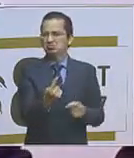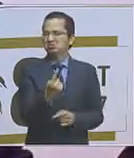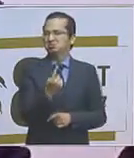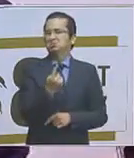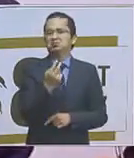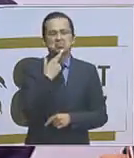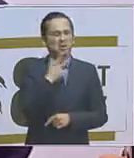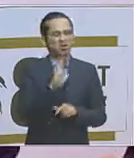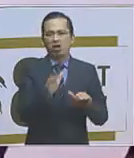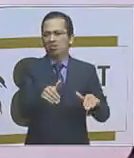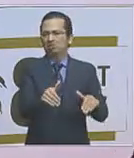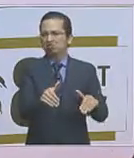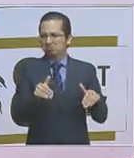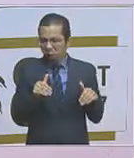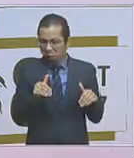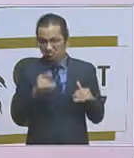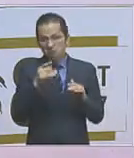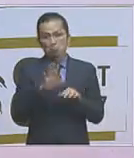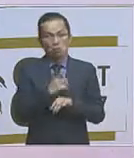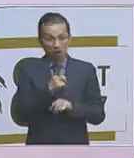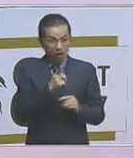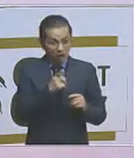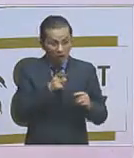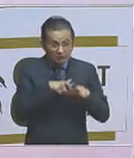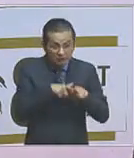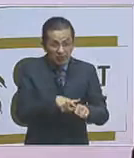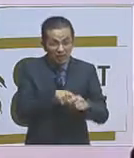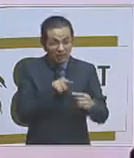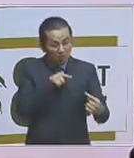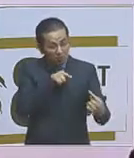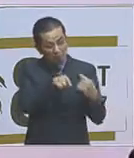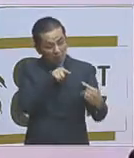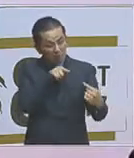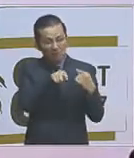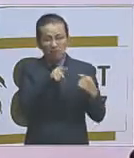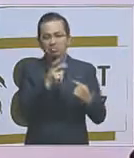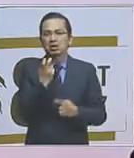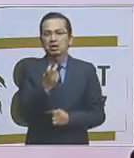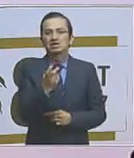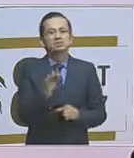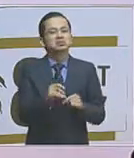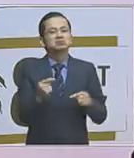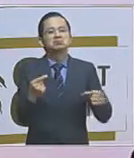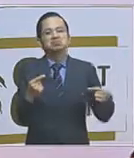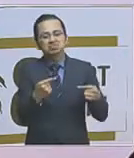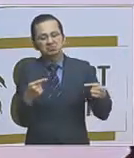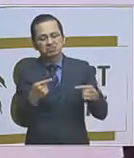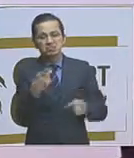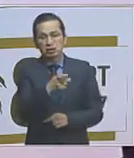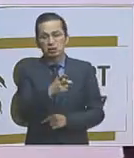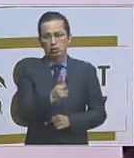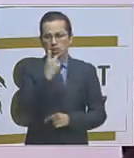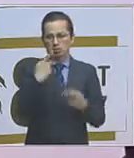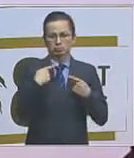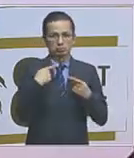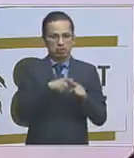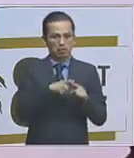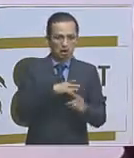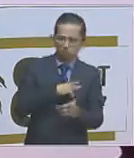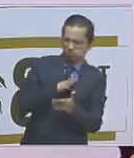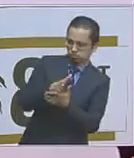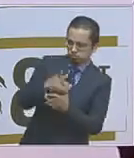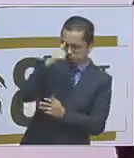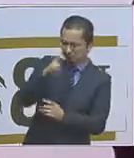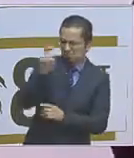o no entrar a ciertos debates porque esa misma persona exacerbada que va a la pizzería y busca matar al